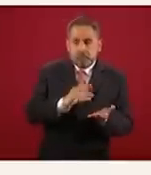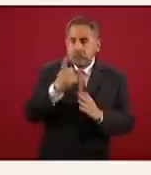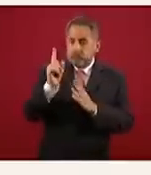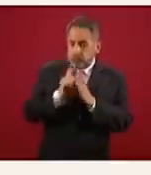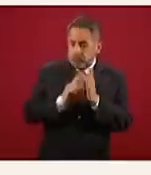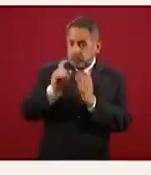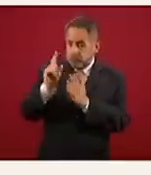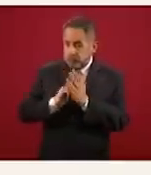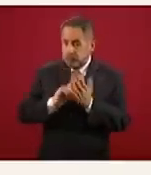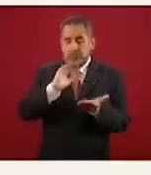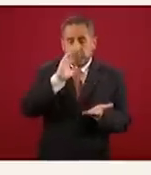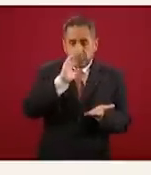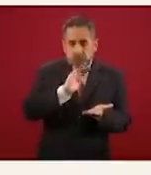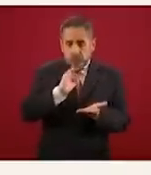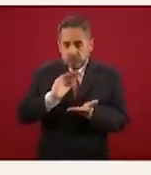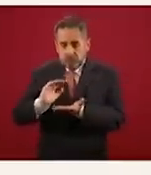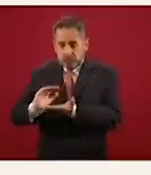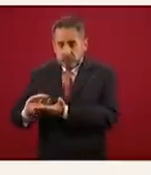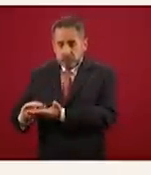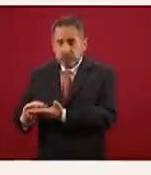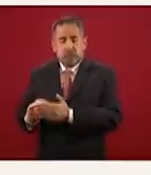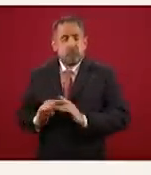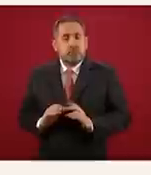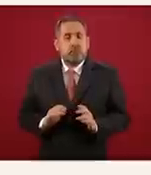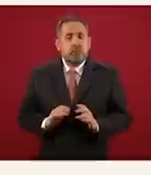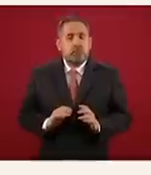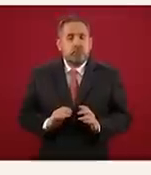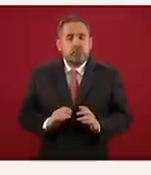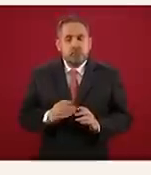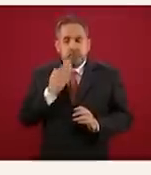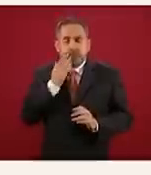mes. En el 2018